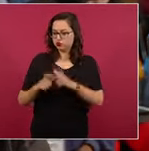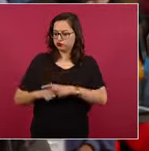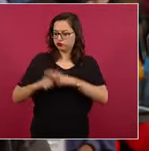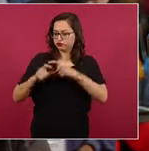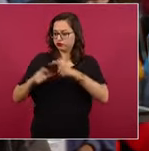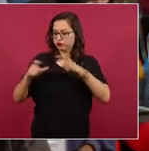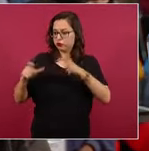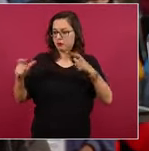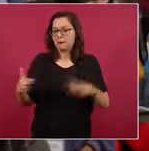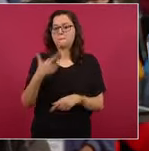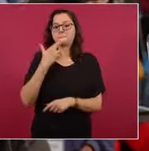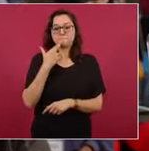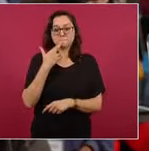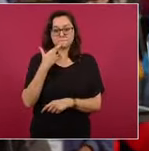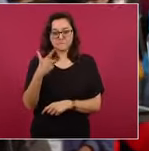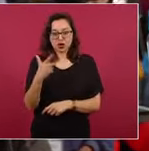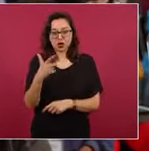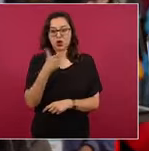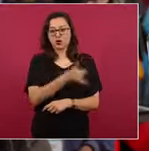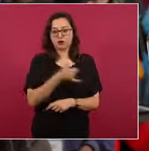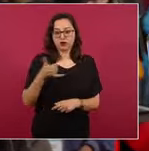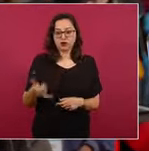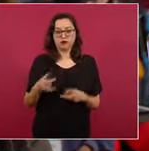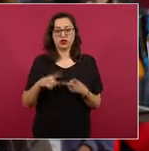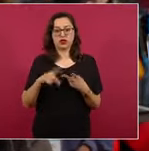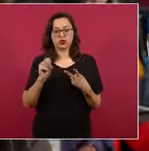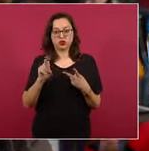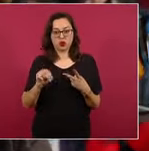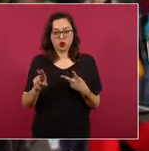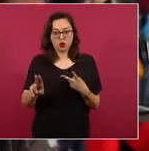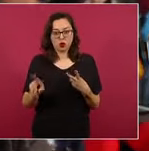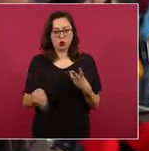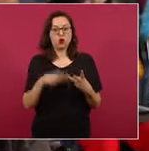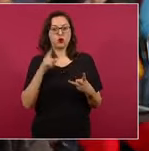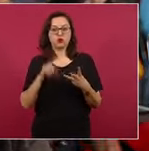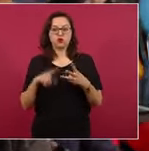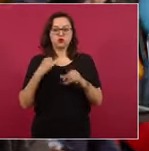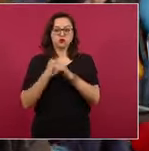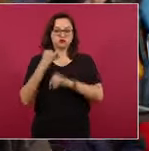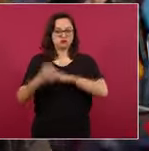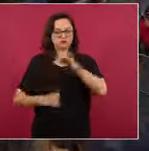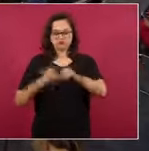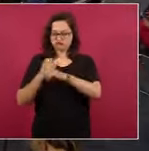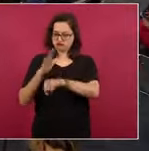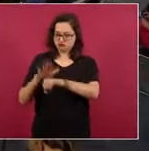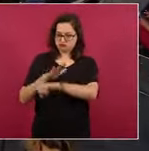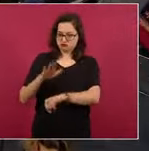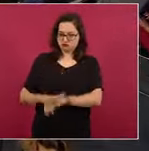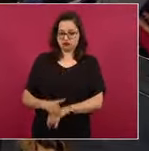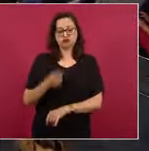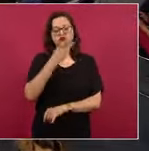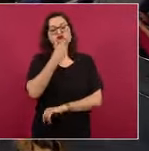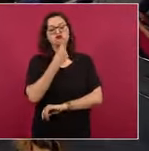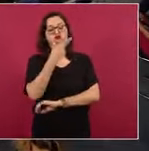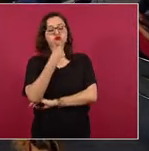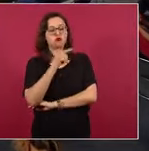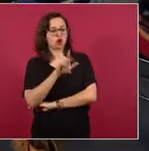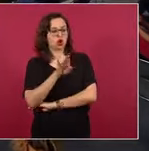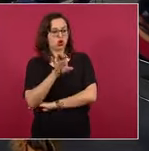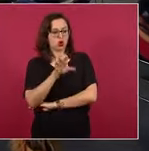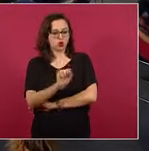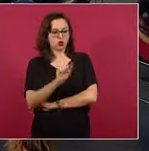el Infonavit y ONU Habitat, así como índices a nivel internacional. Luis Nava habló de los esquemas para abatir